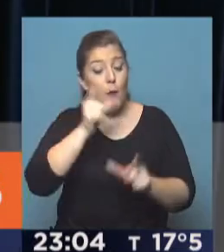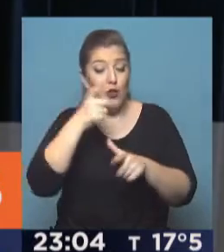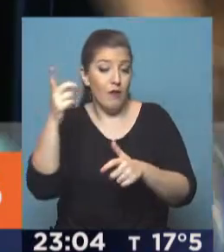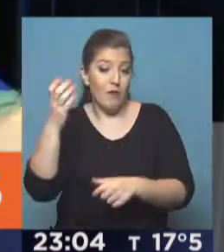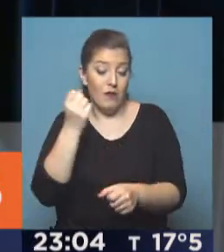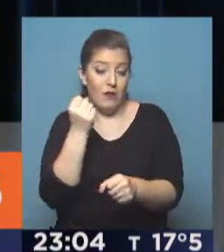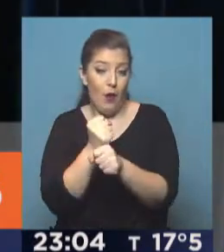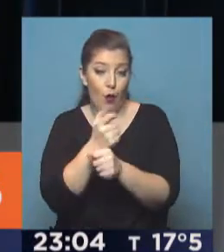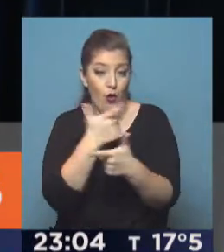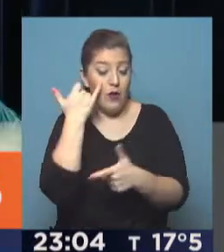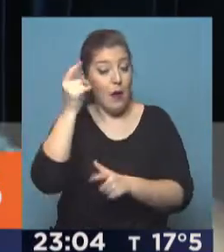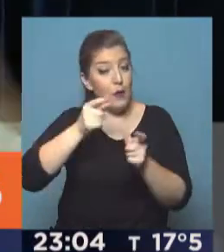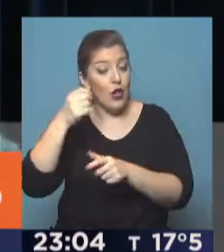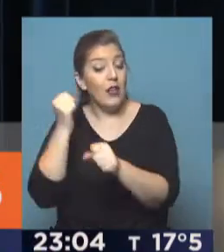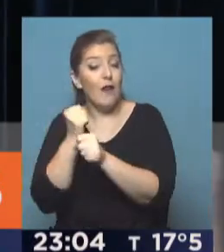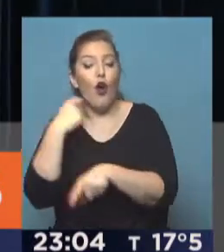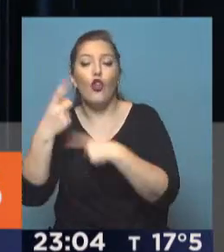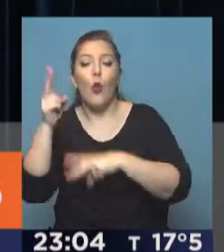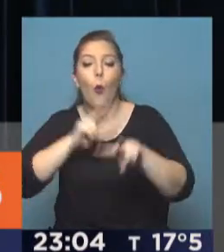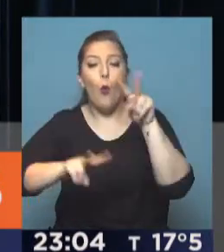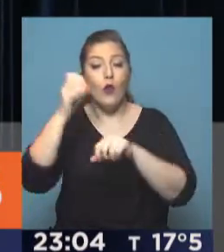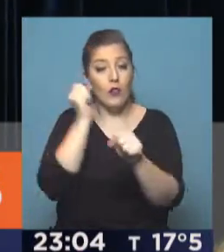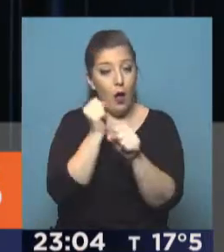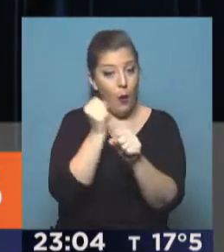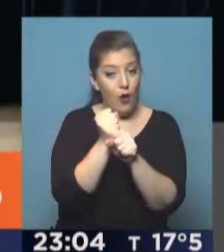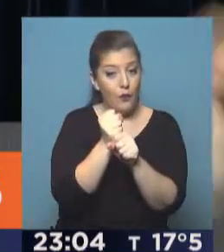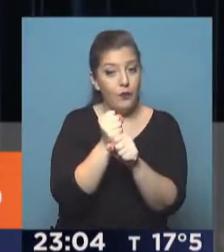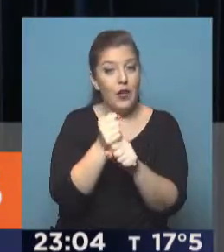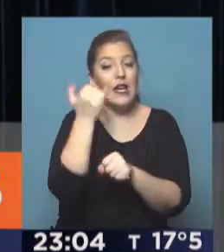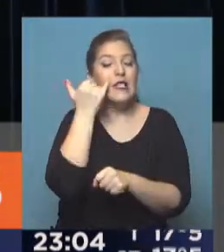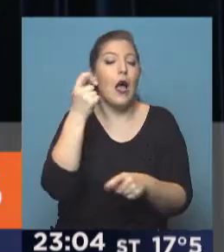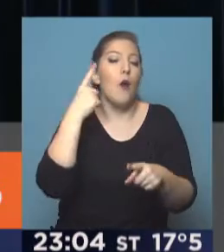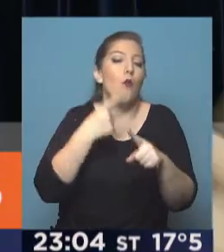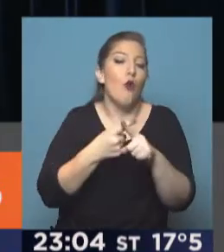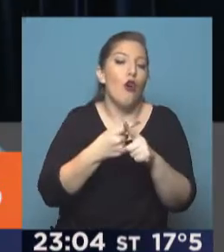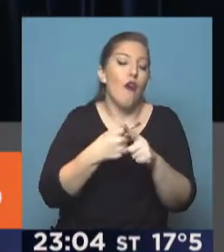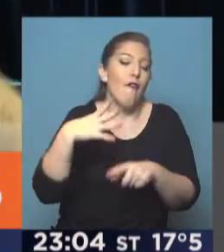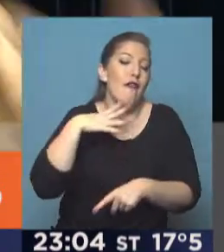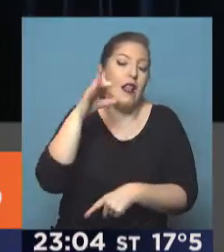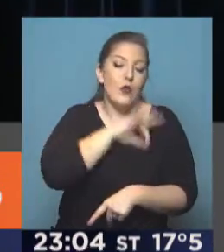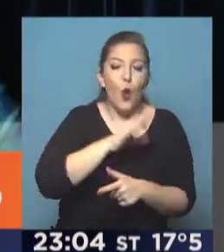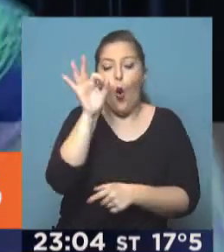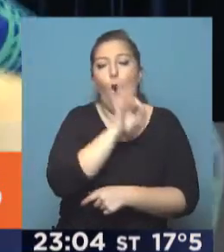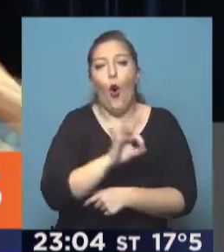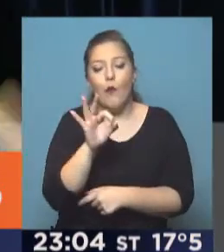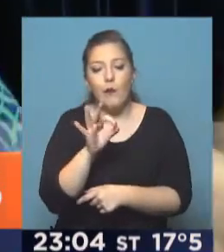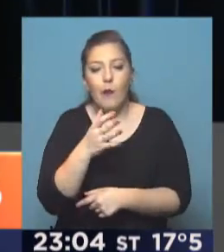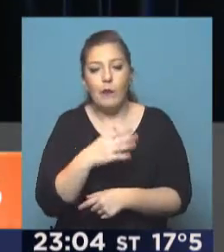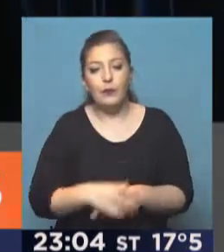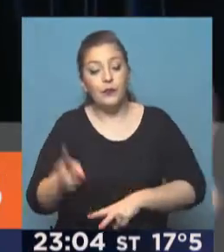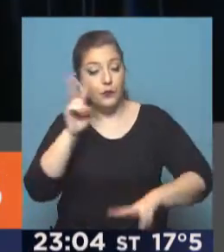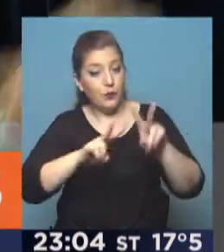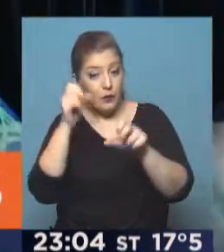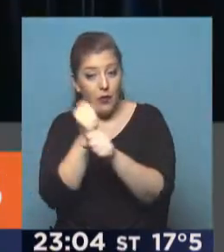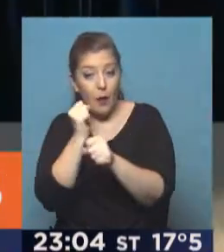y también los ocupados que siguen buscando trabajo, ya sea por insuficiencia de ingresos o en realidad buscando